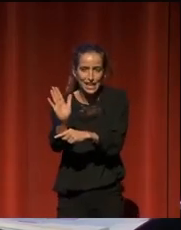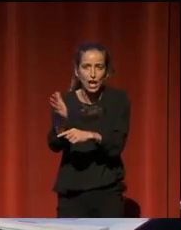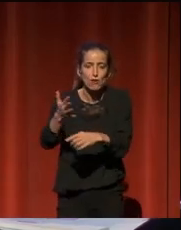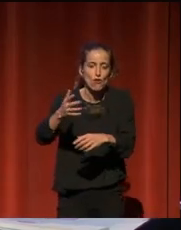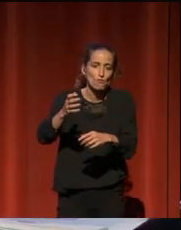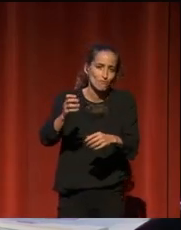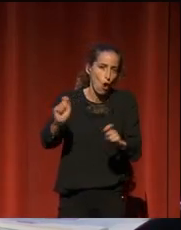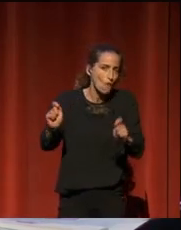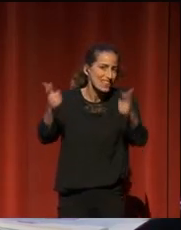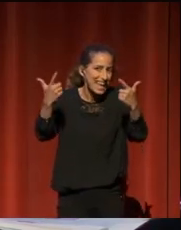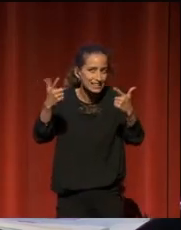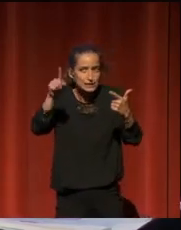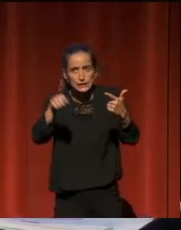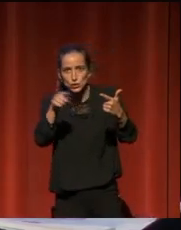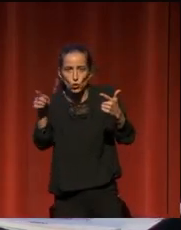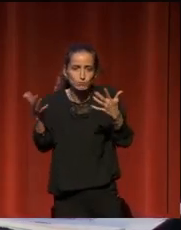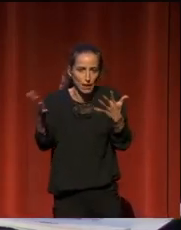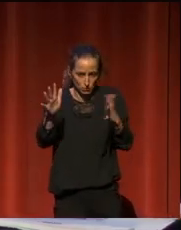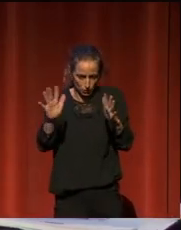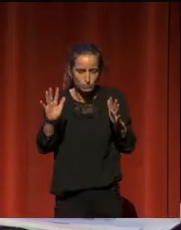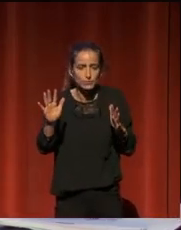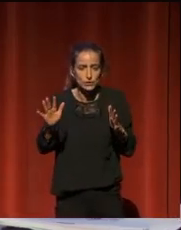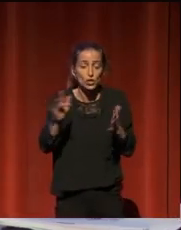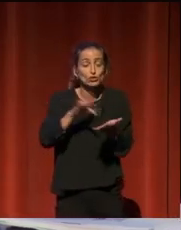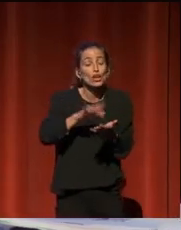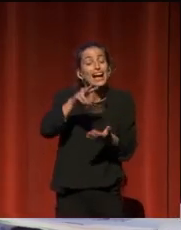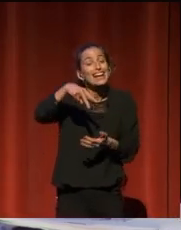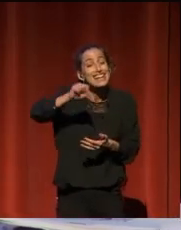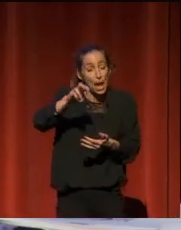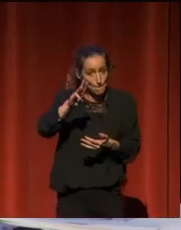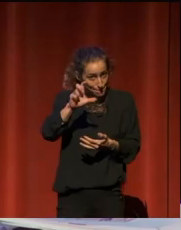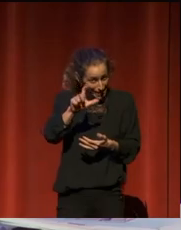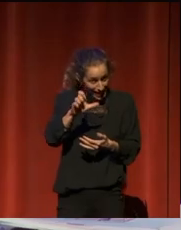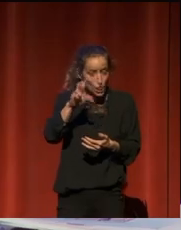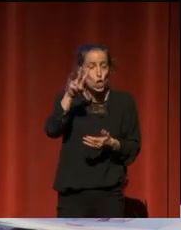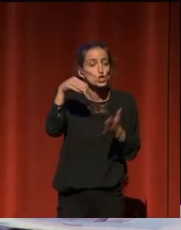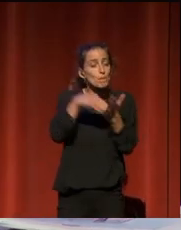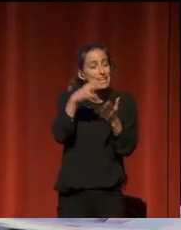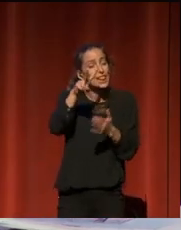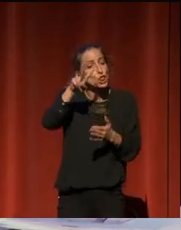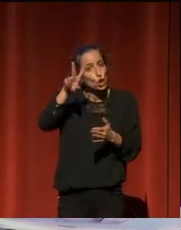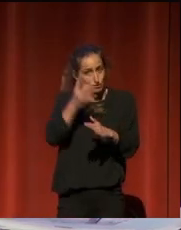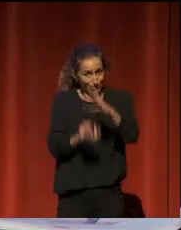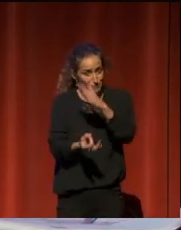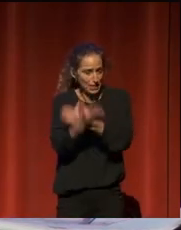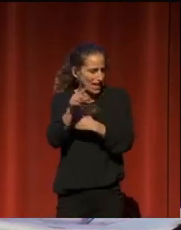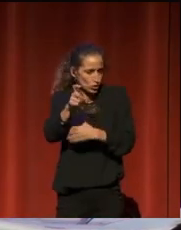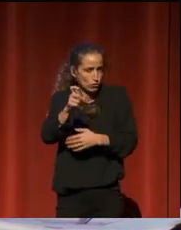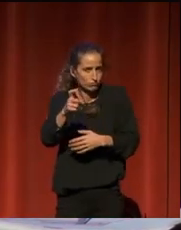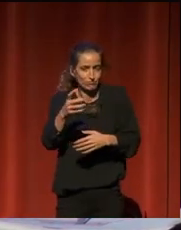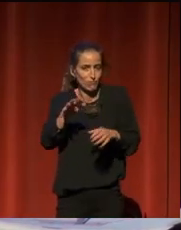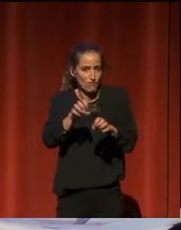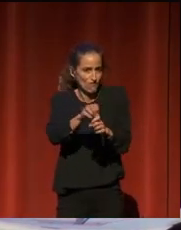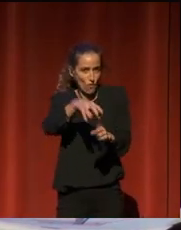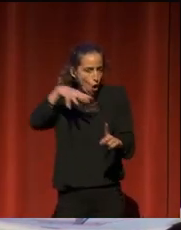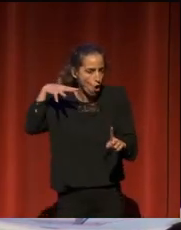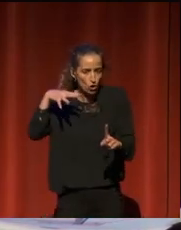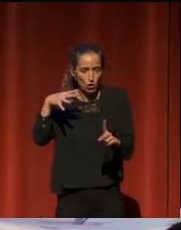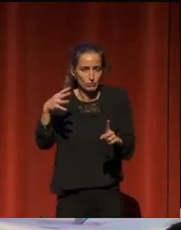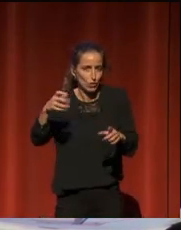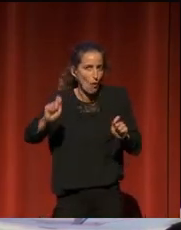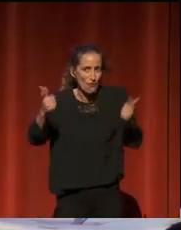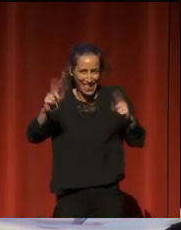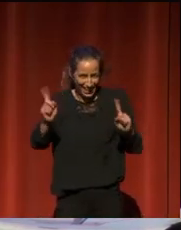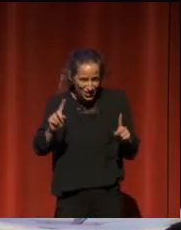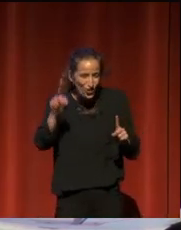oficial Es verdad que cuando neple comienza en 2002 en ese momento se define como un foro informal de los representantes de las autoridades de las